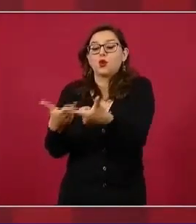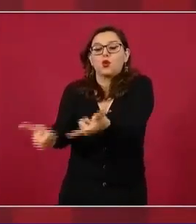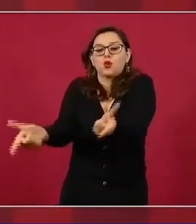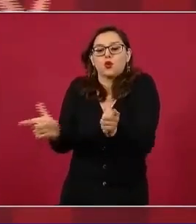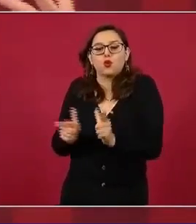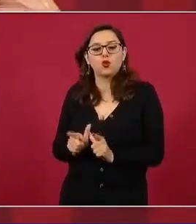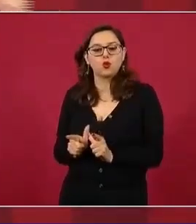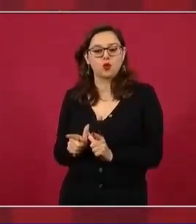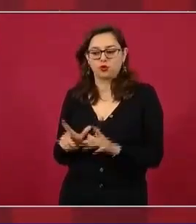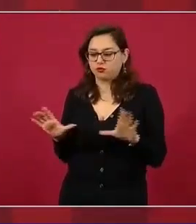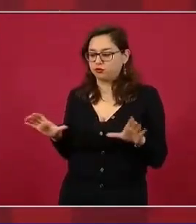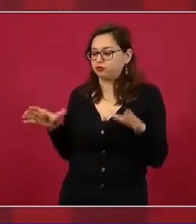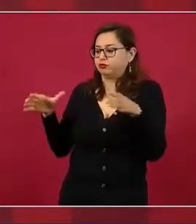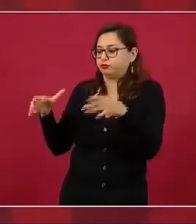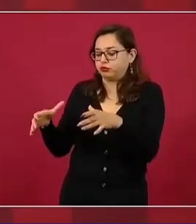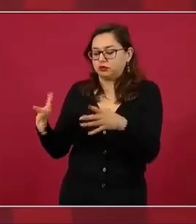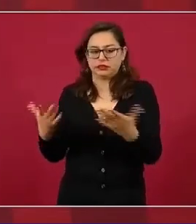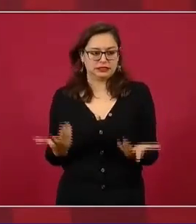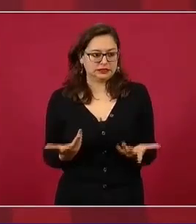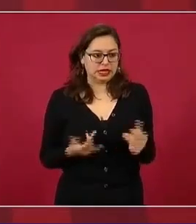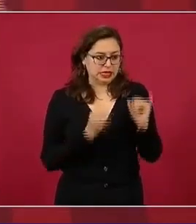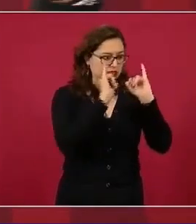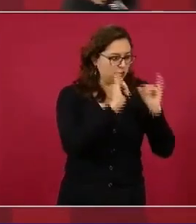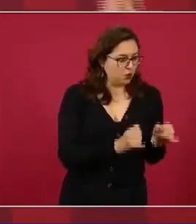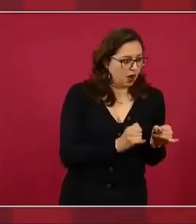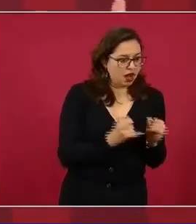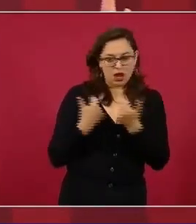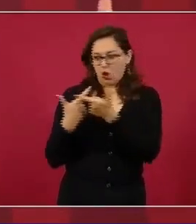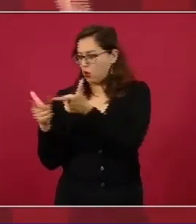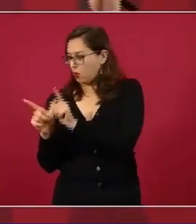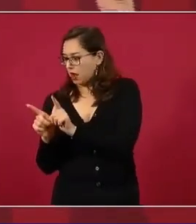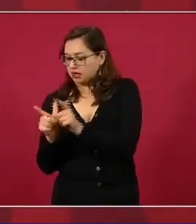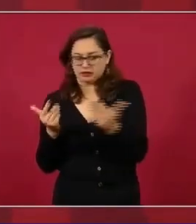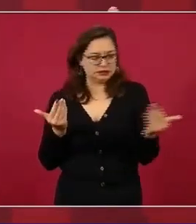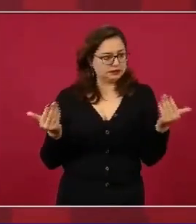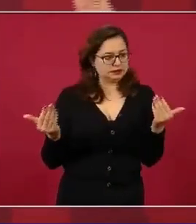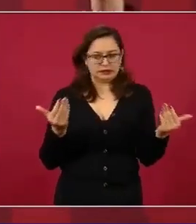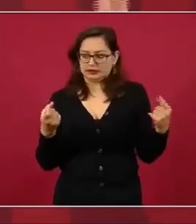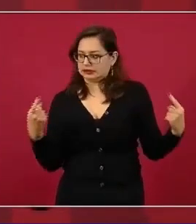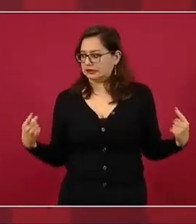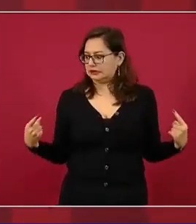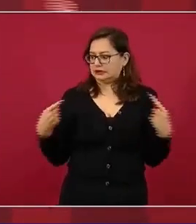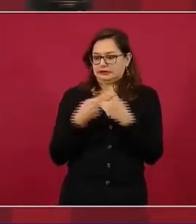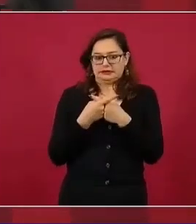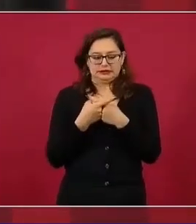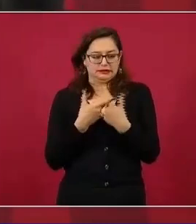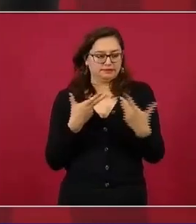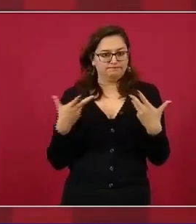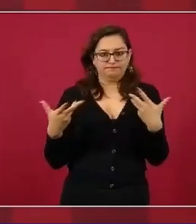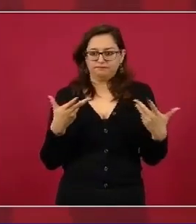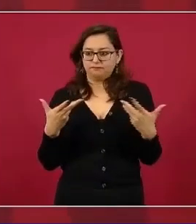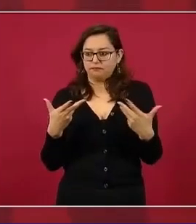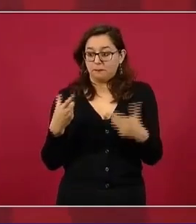si en algún momento entran en contradicción, lo grupal, lo colectivo, lo poblacional,